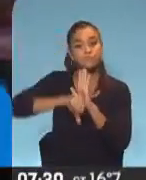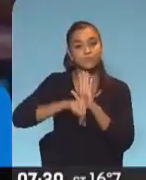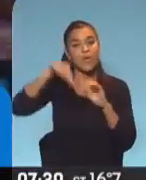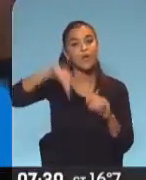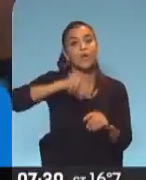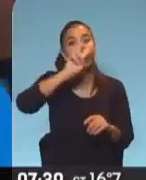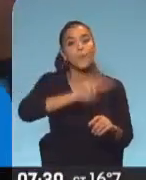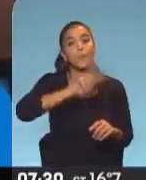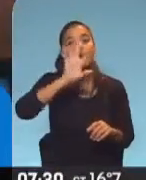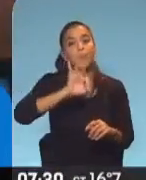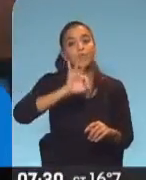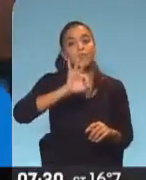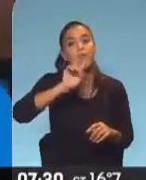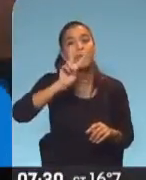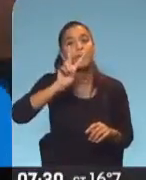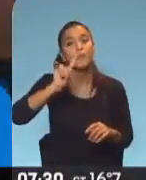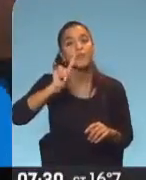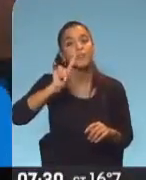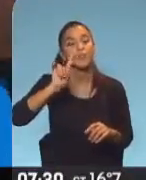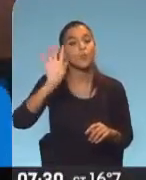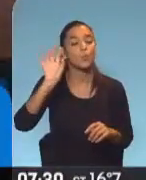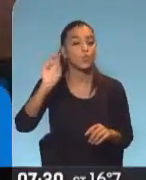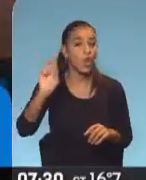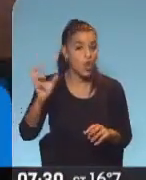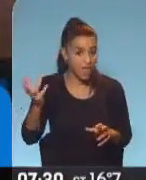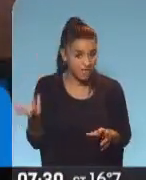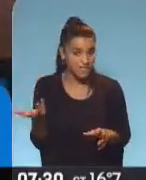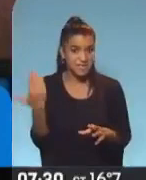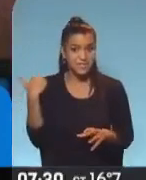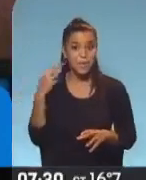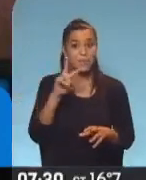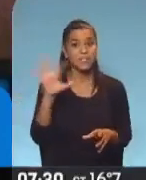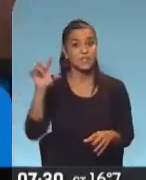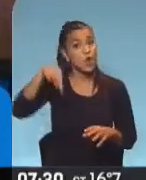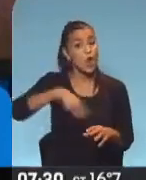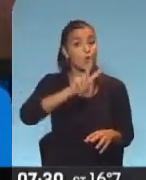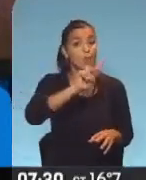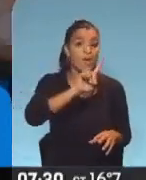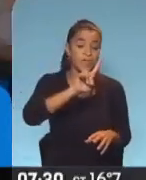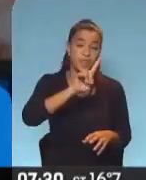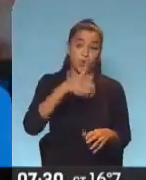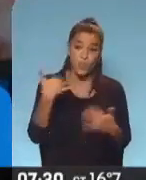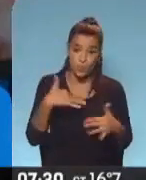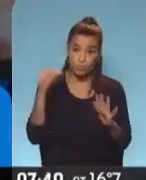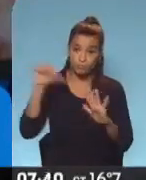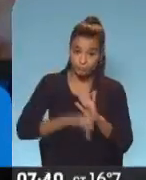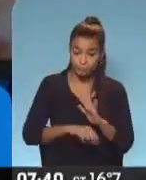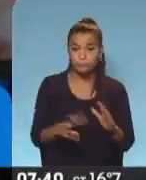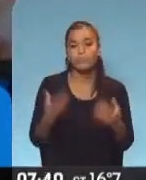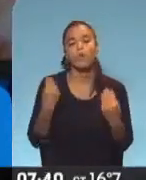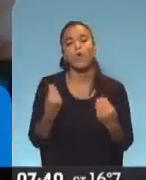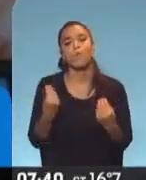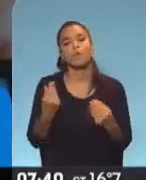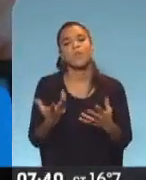en 20-21 dólares. Sí, sí, o sea, claro. Ayer estaba 25 y ya era una baja. ¿Pero por qué decimos